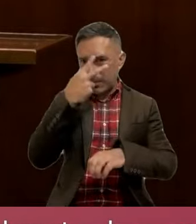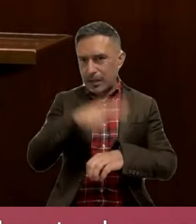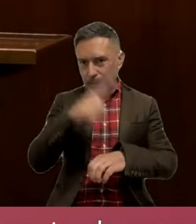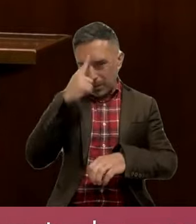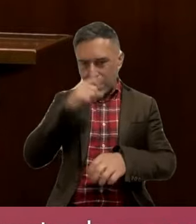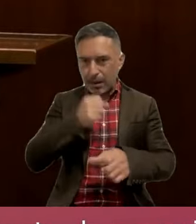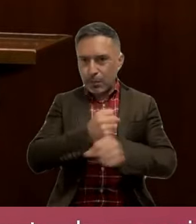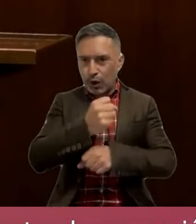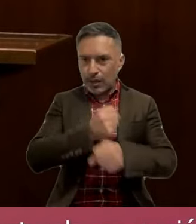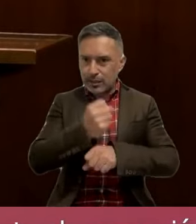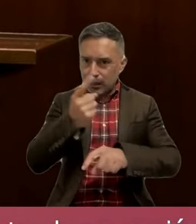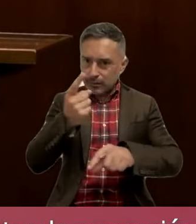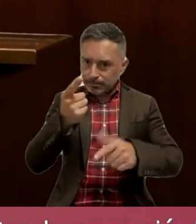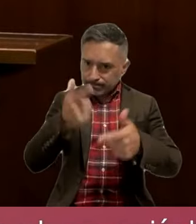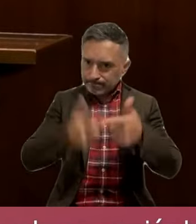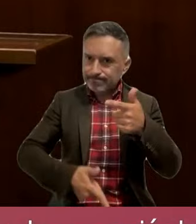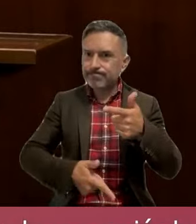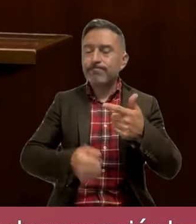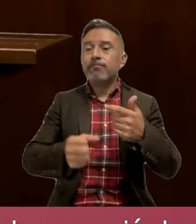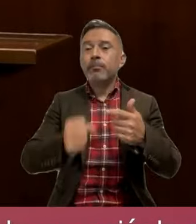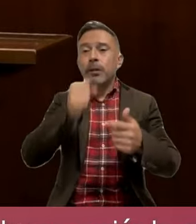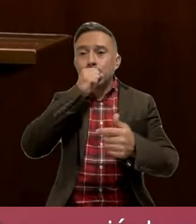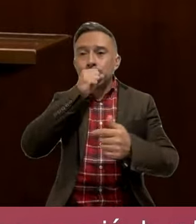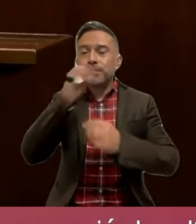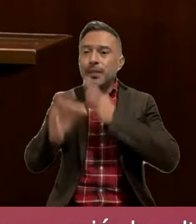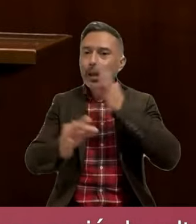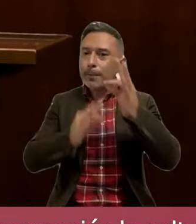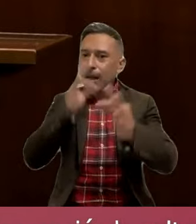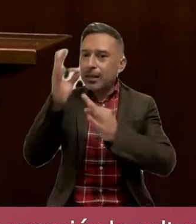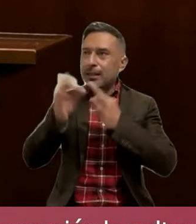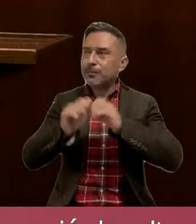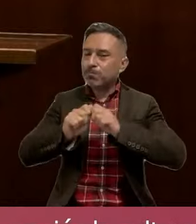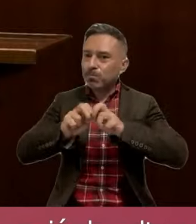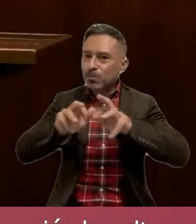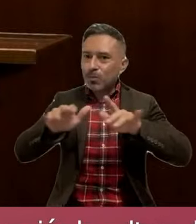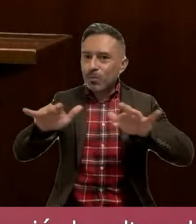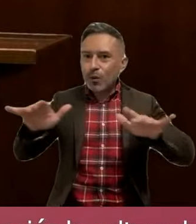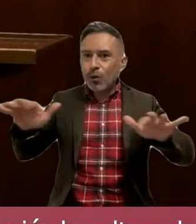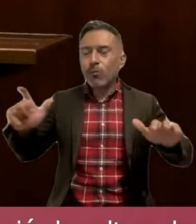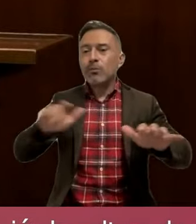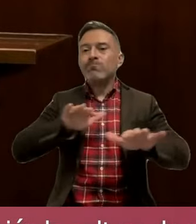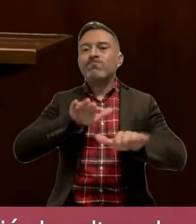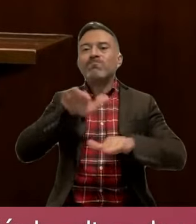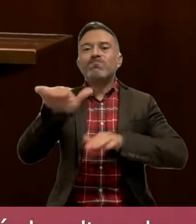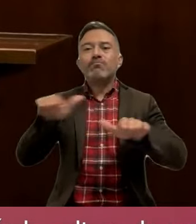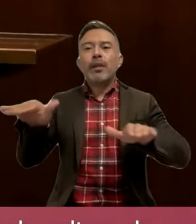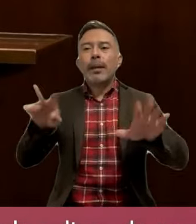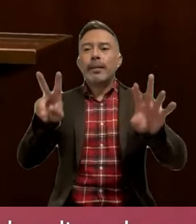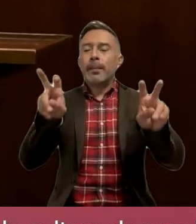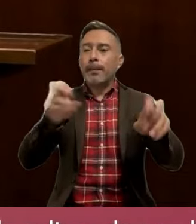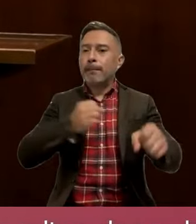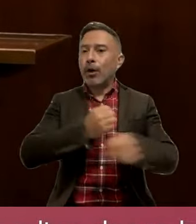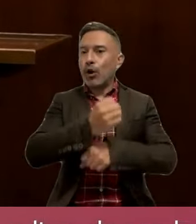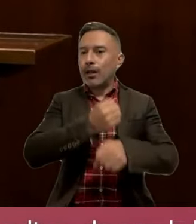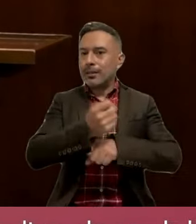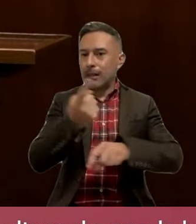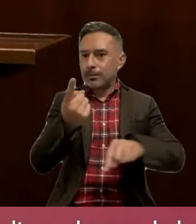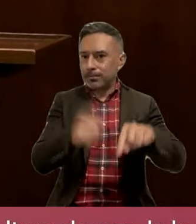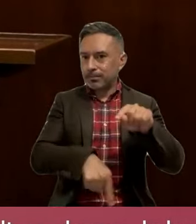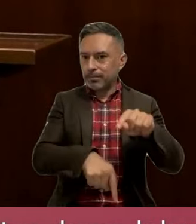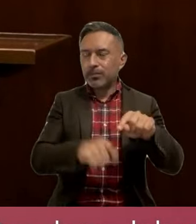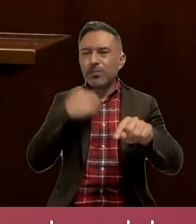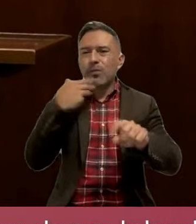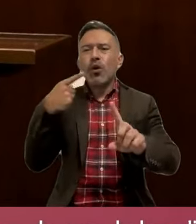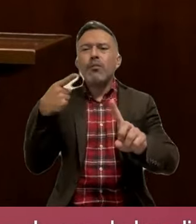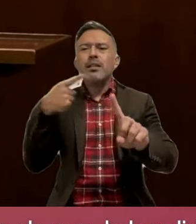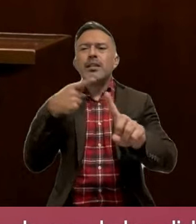fomentar, coordinar y realizar campañas de divulgación y de sensibilización en contra de la violencia, con el fin de conseguir